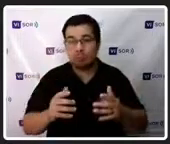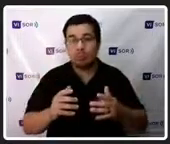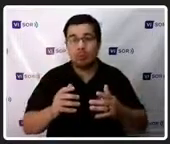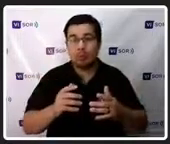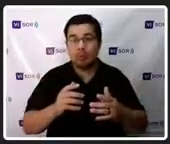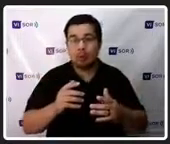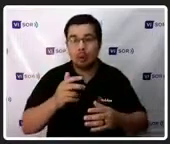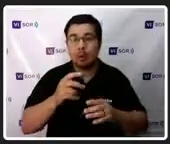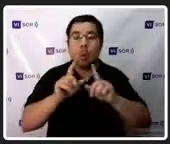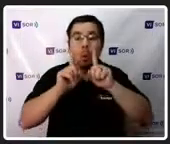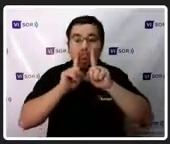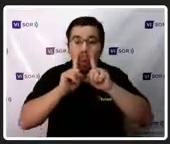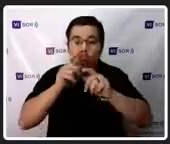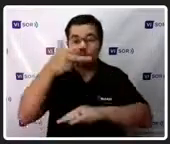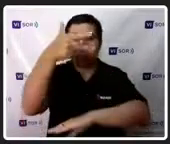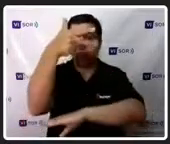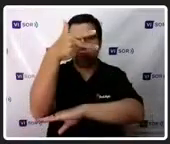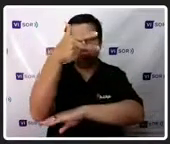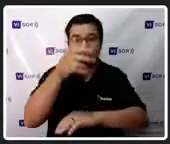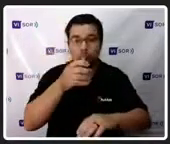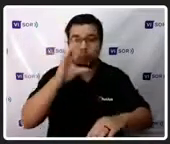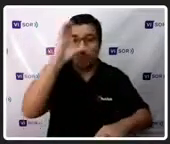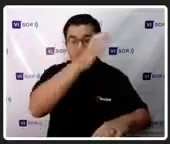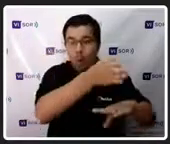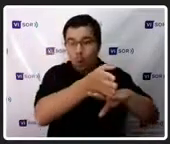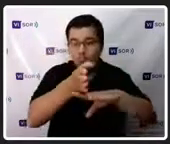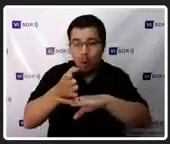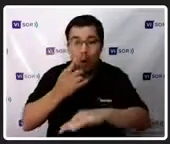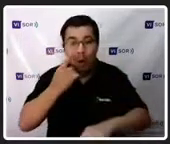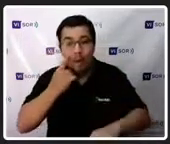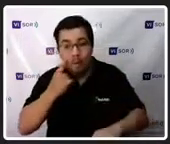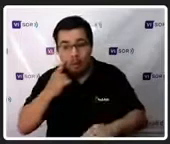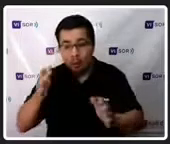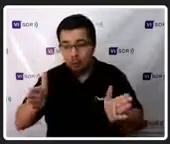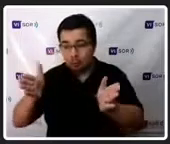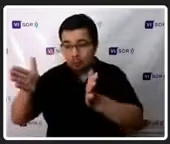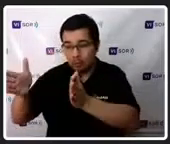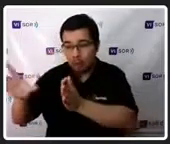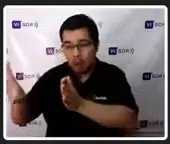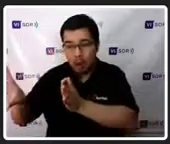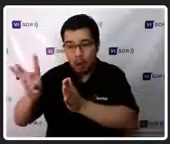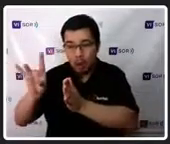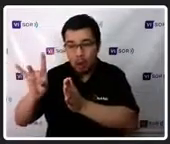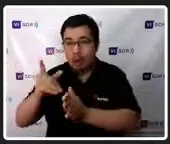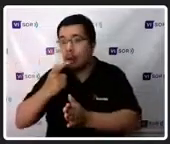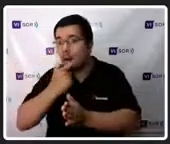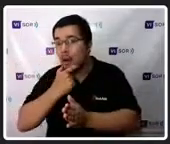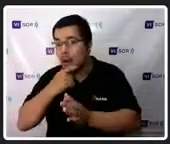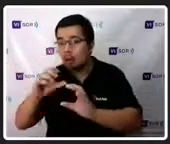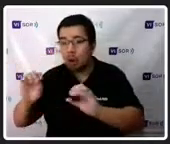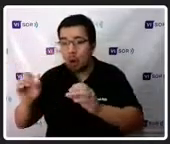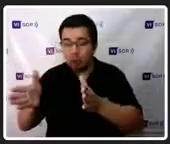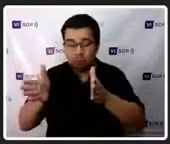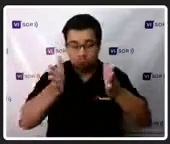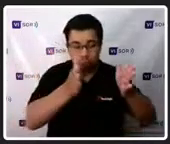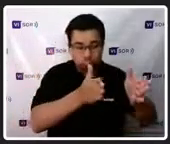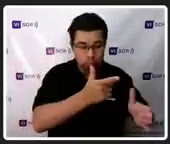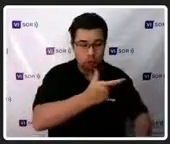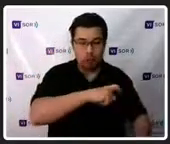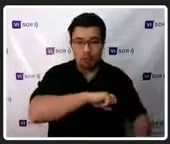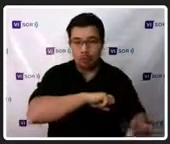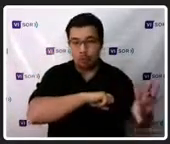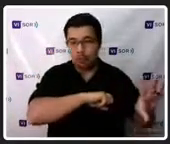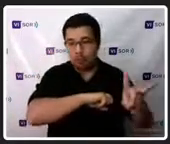o, ¿no es cierto?, ver si es que la carrera en español, ¿no es cierto?, en su defecto. Y claro, el manejo va a ser, ¿no es cierto?, a nivel,